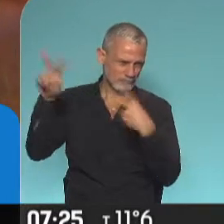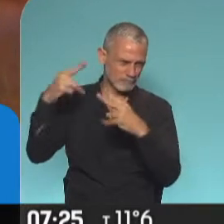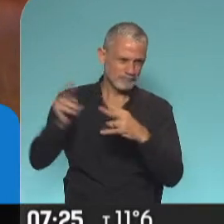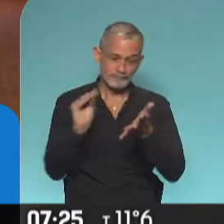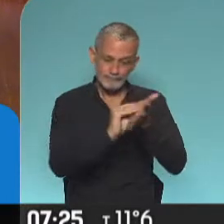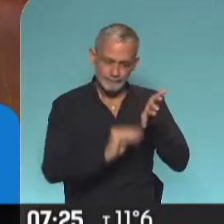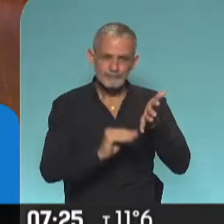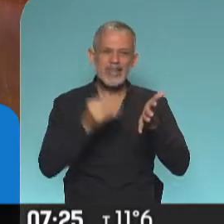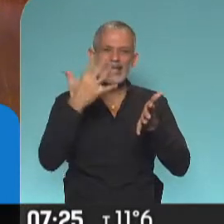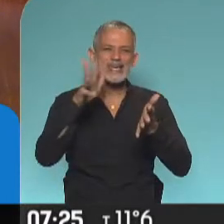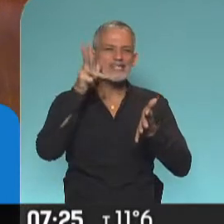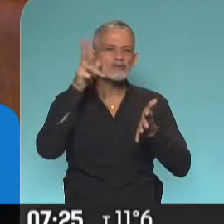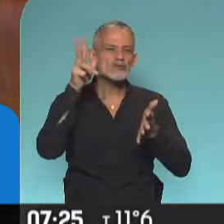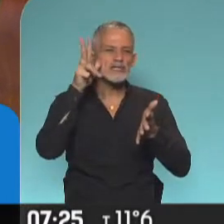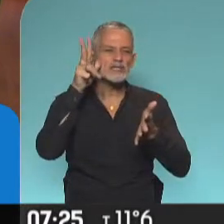por